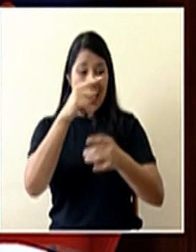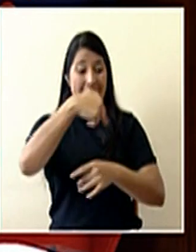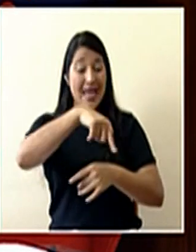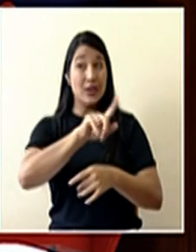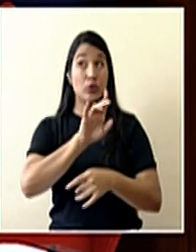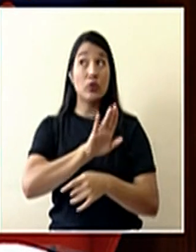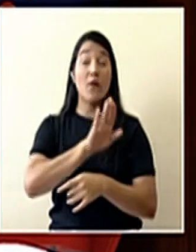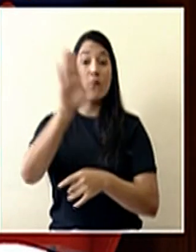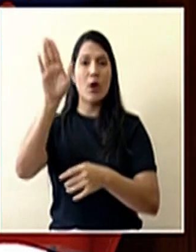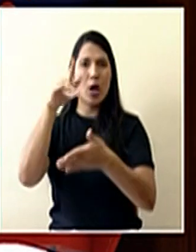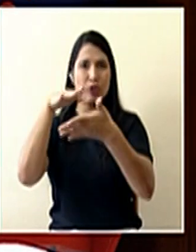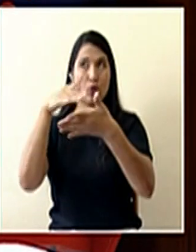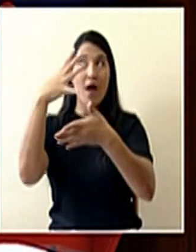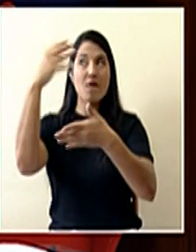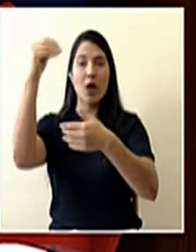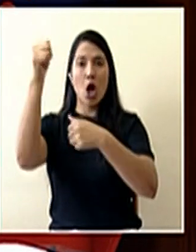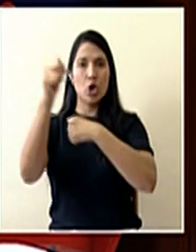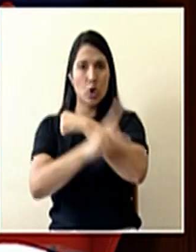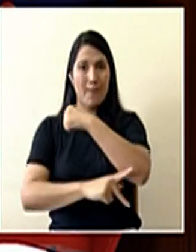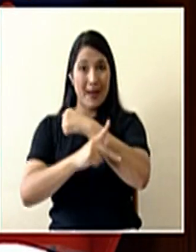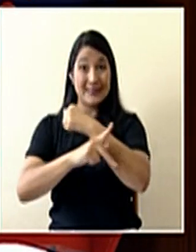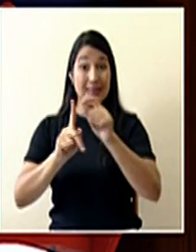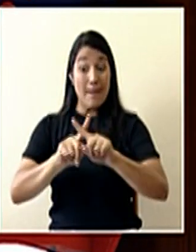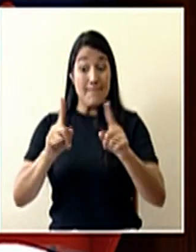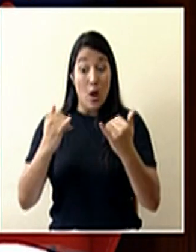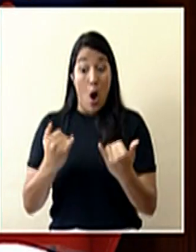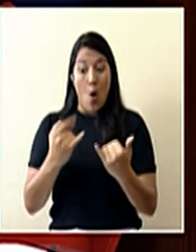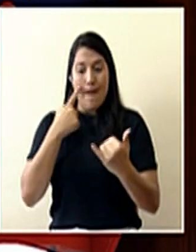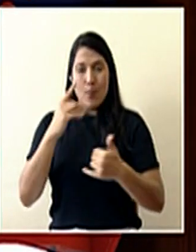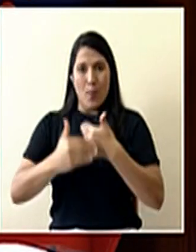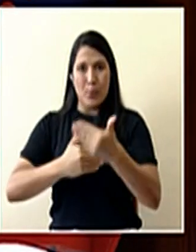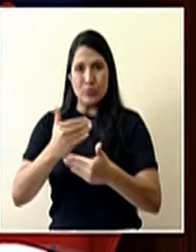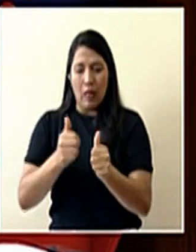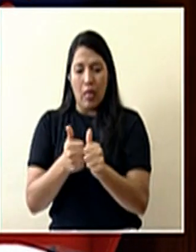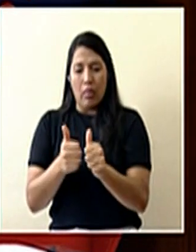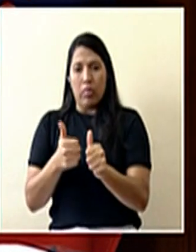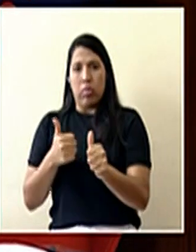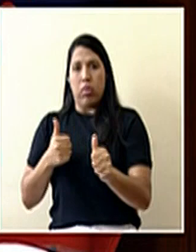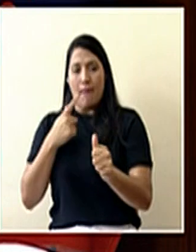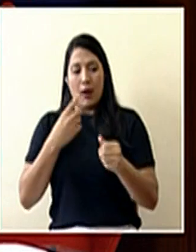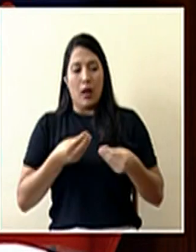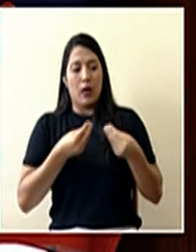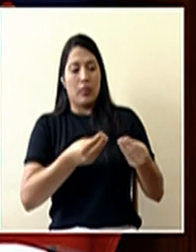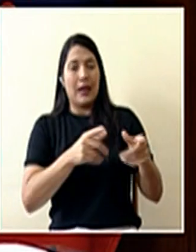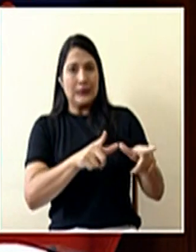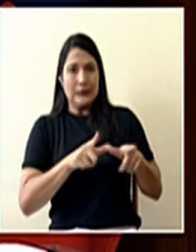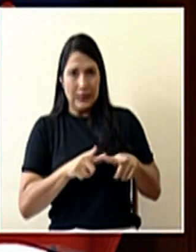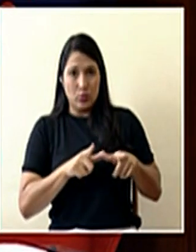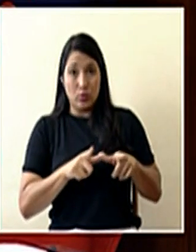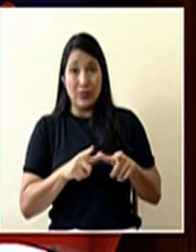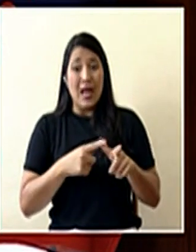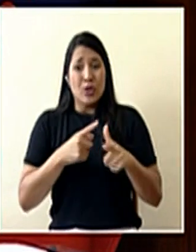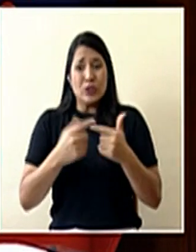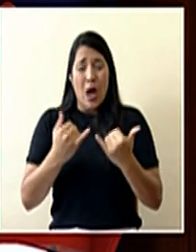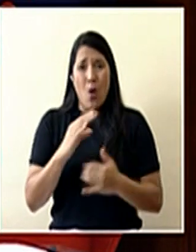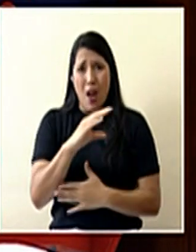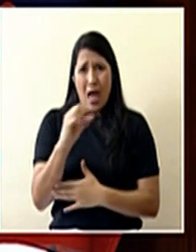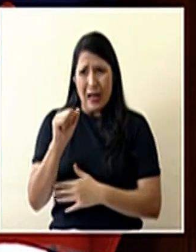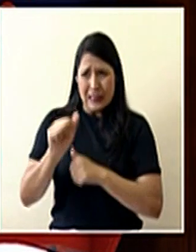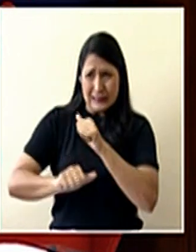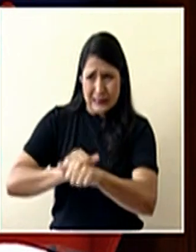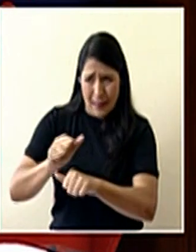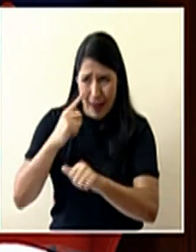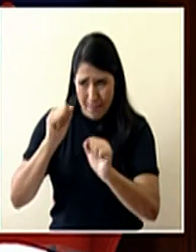se les está atrasando el proceso de homologación de los títulos. ¿La Caja ha hecho alguna gestión para apurar el proceso y poder disponer de estos médicos en momentos tan